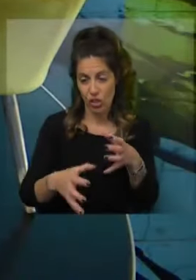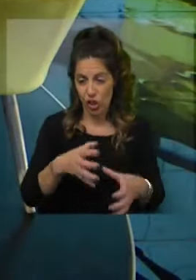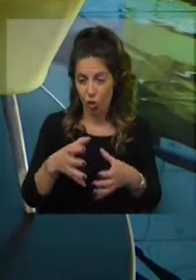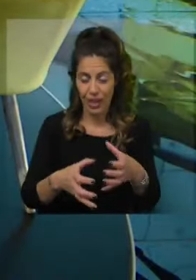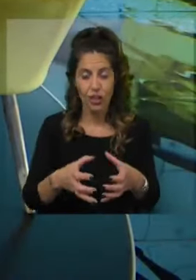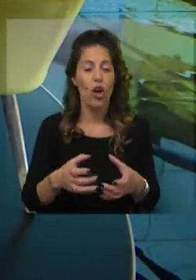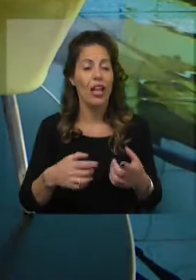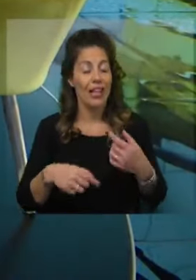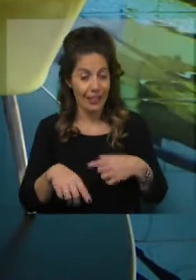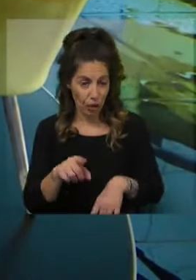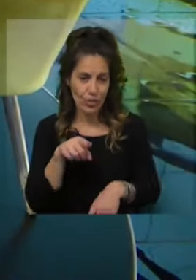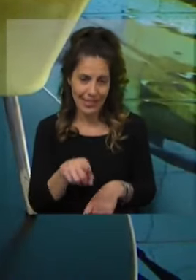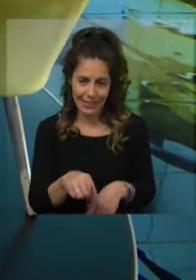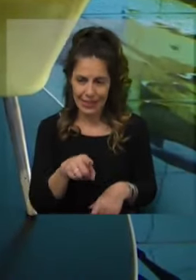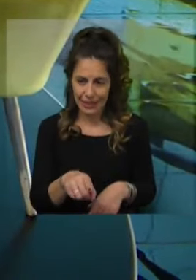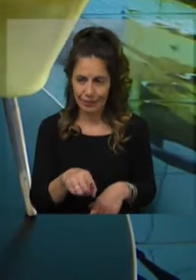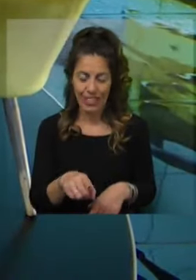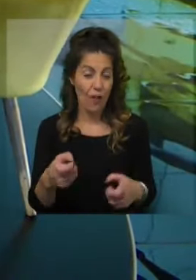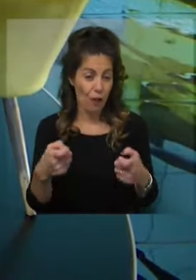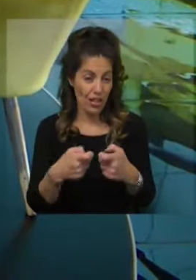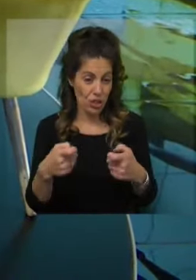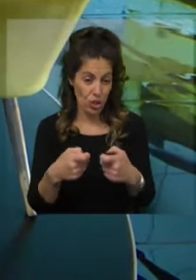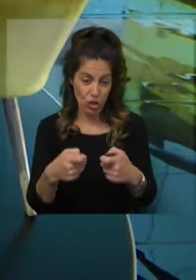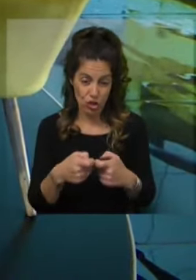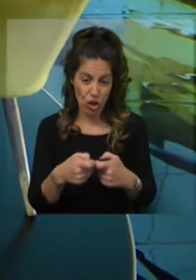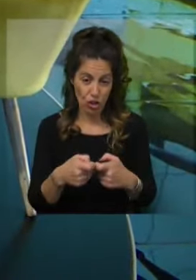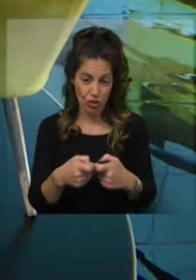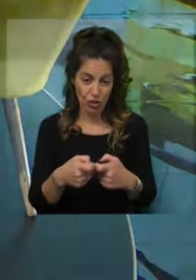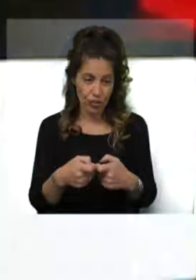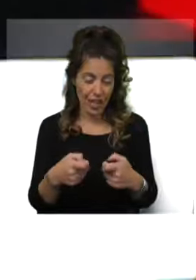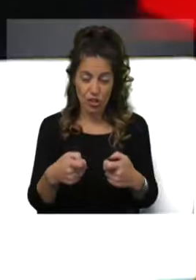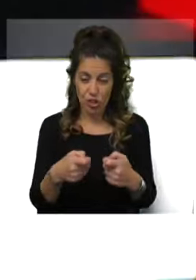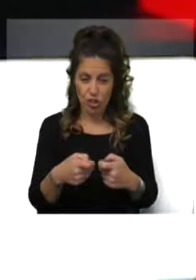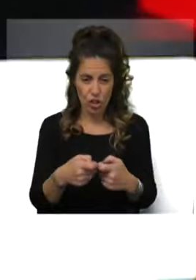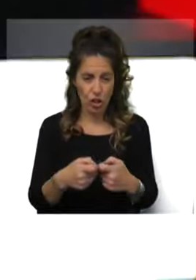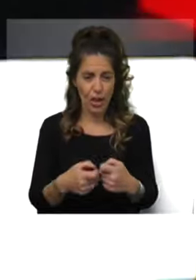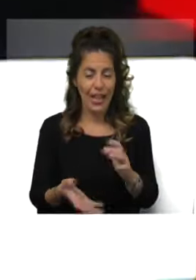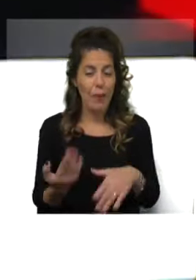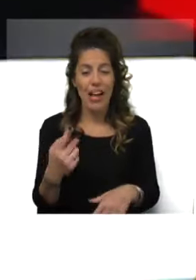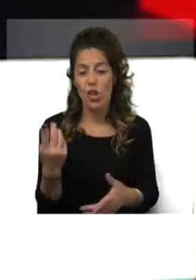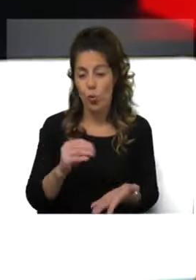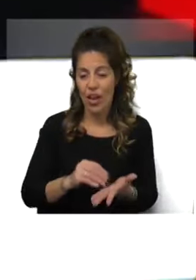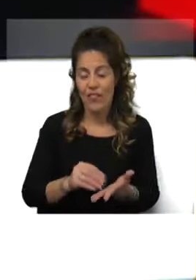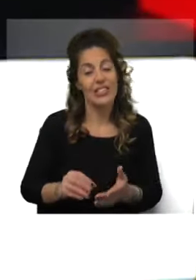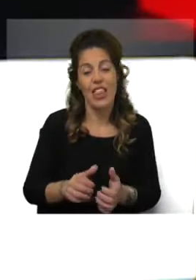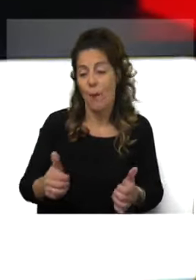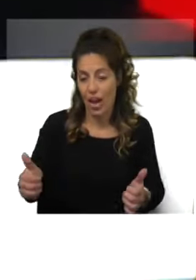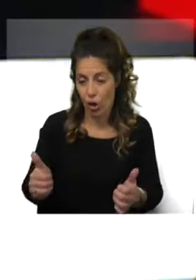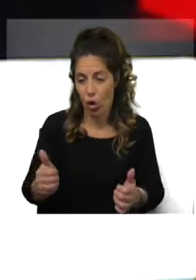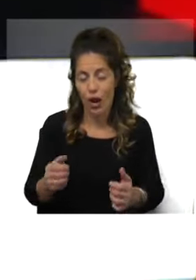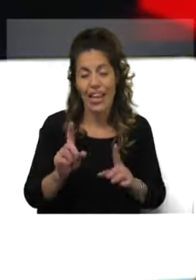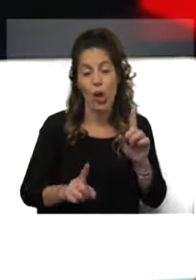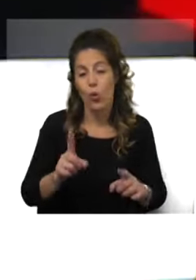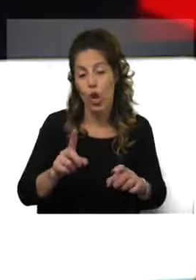que fue el socio discolo no el que más de una vez se desmarcó ante determinados